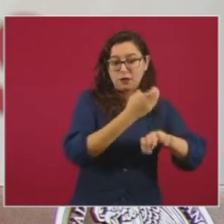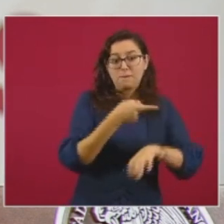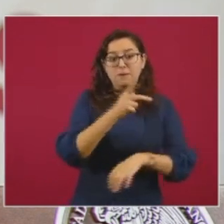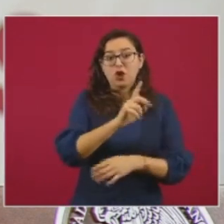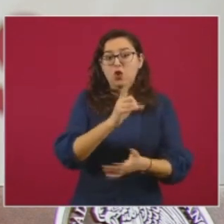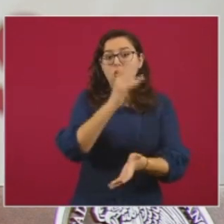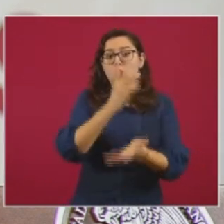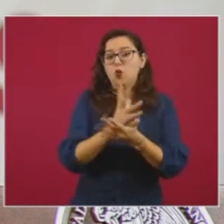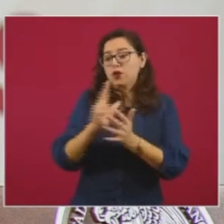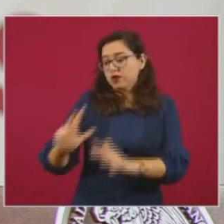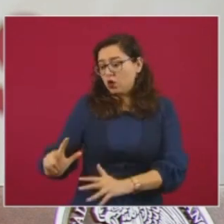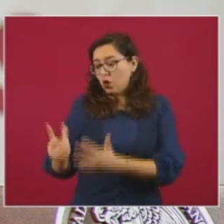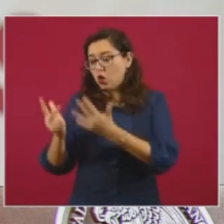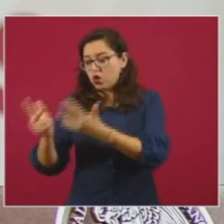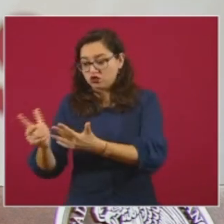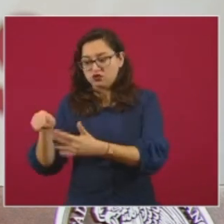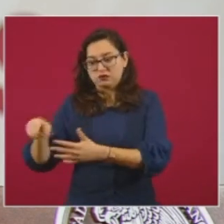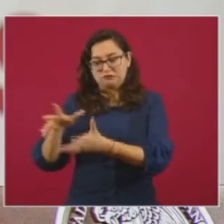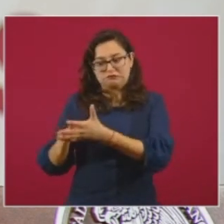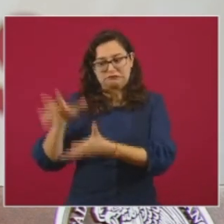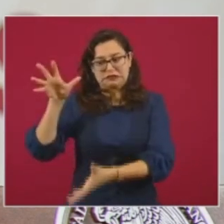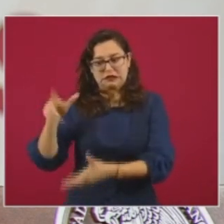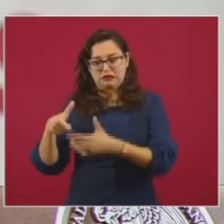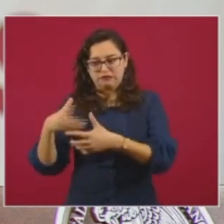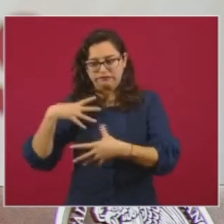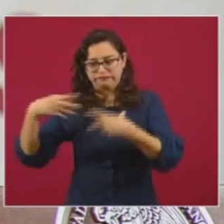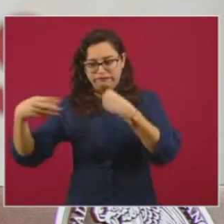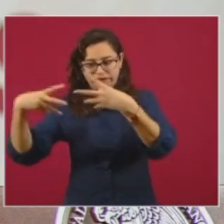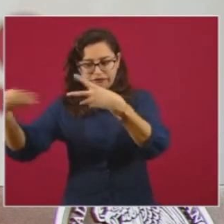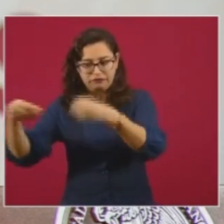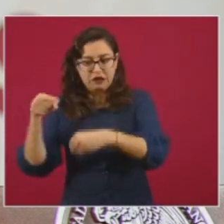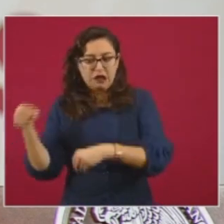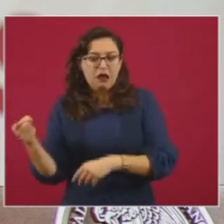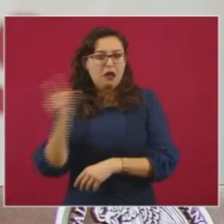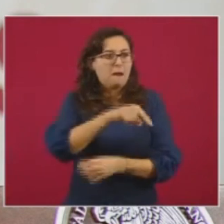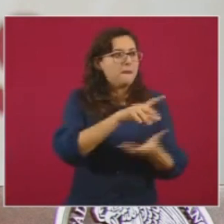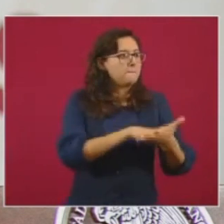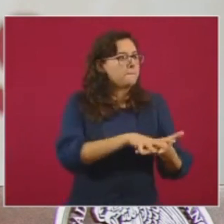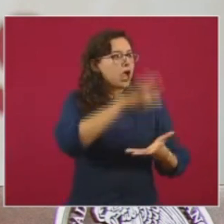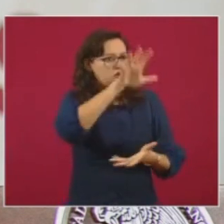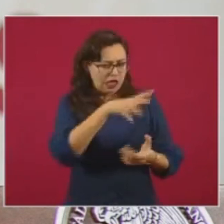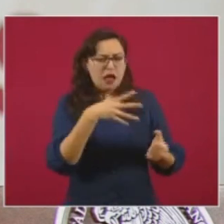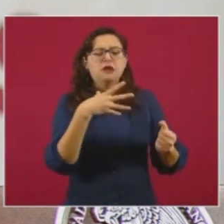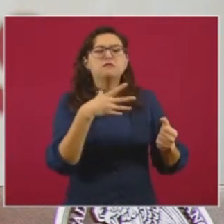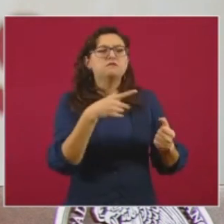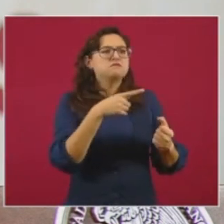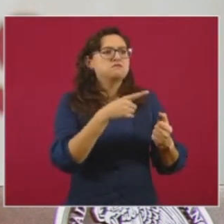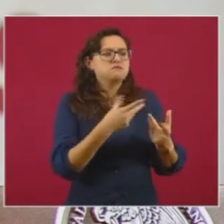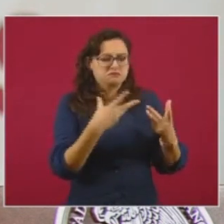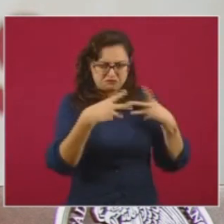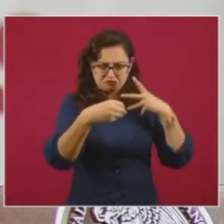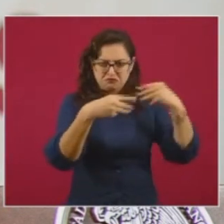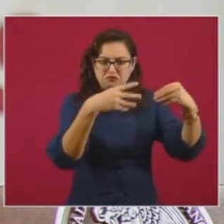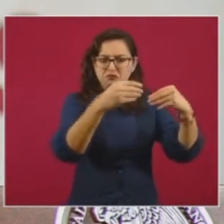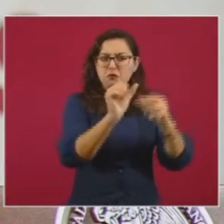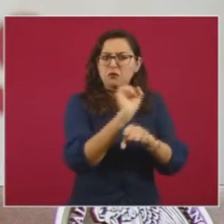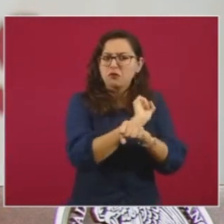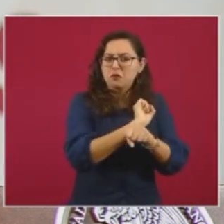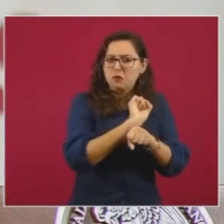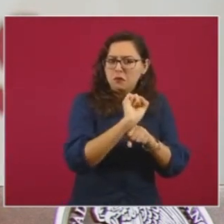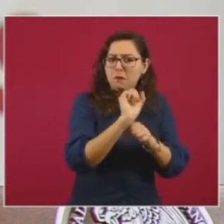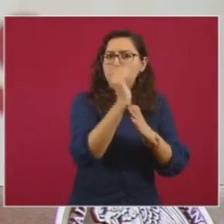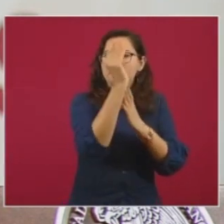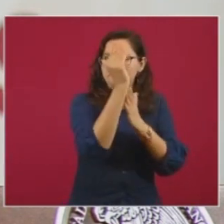En la mayoría de los estados, aunque hay epidemia, no tenemos